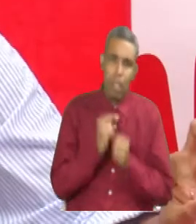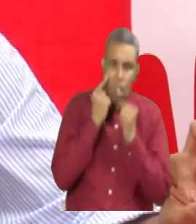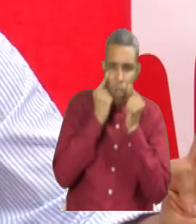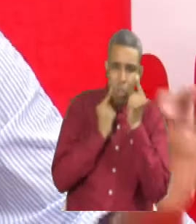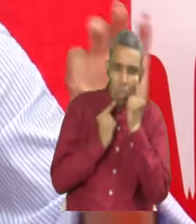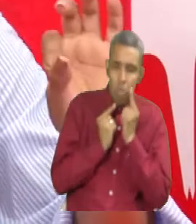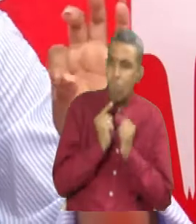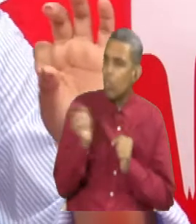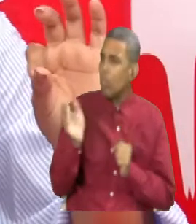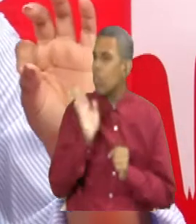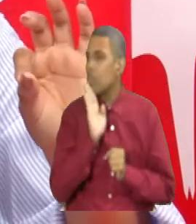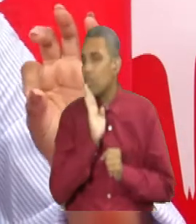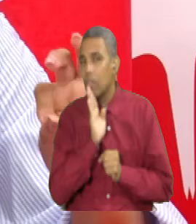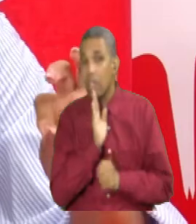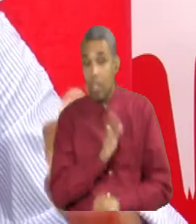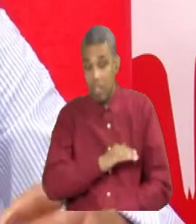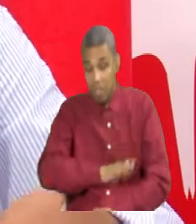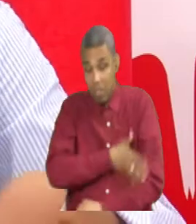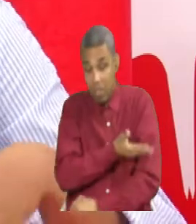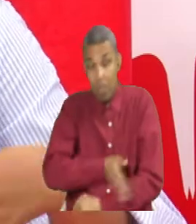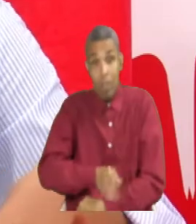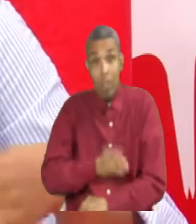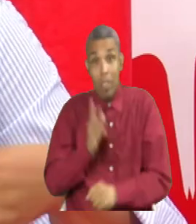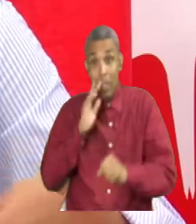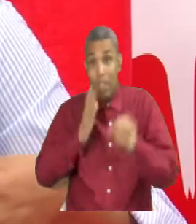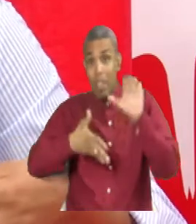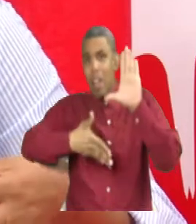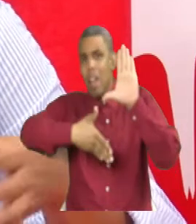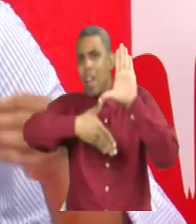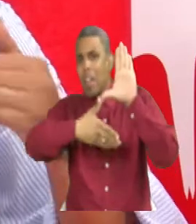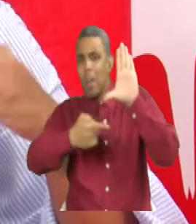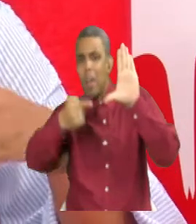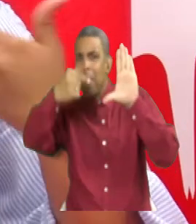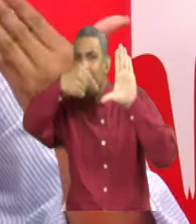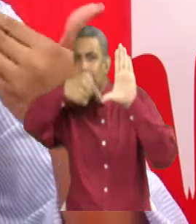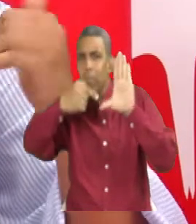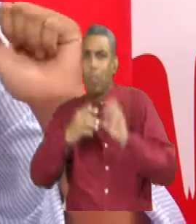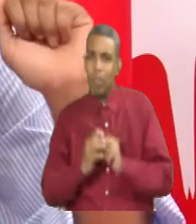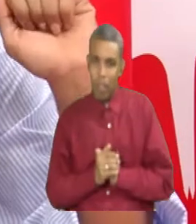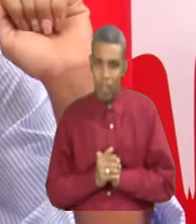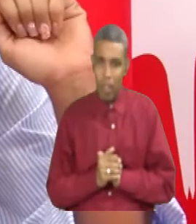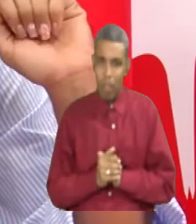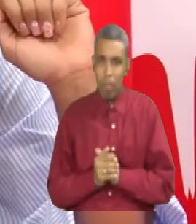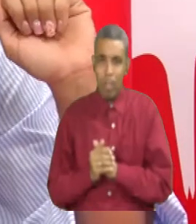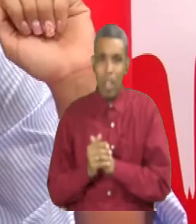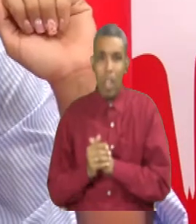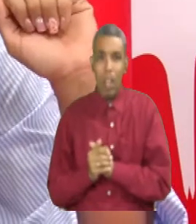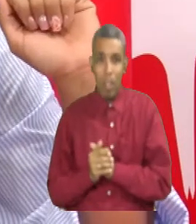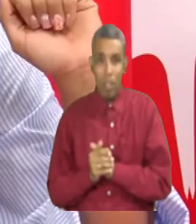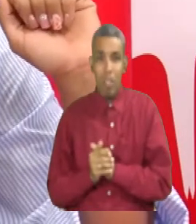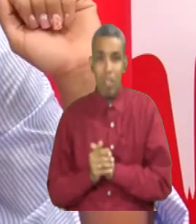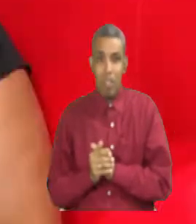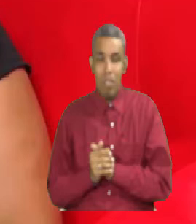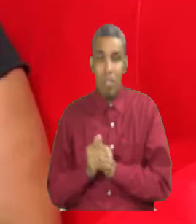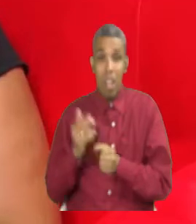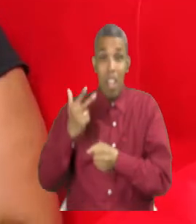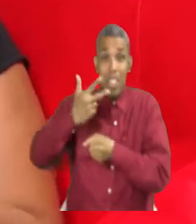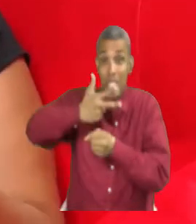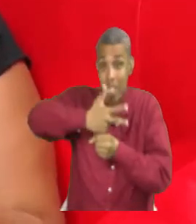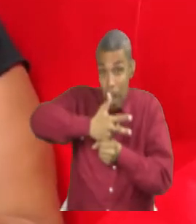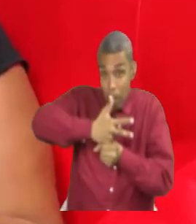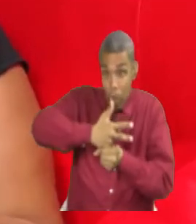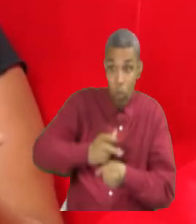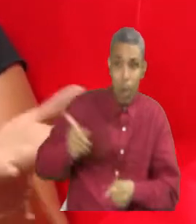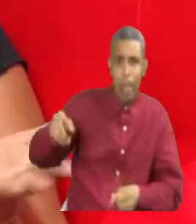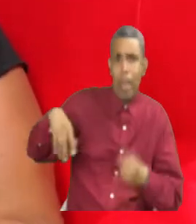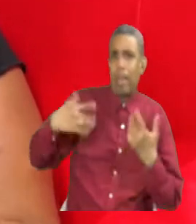Cruz. Está sonando en El Salvador. ¿Cómo hicieron para traspasar fronteras? Bueno, resulta que pues ahorita